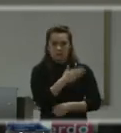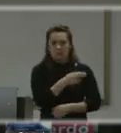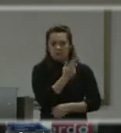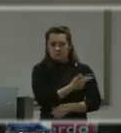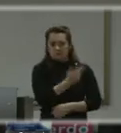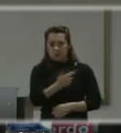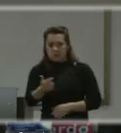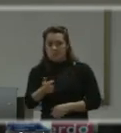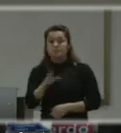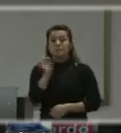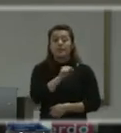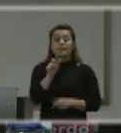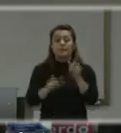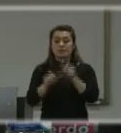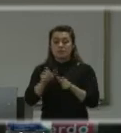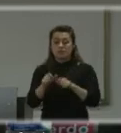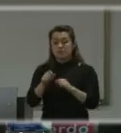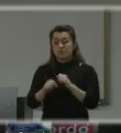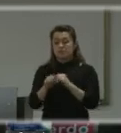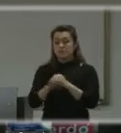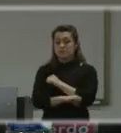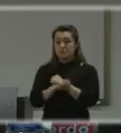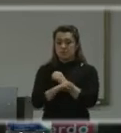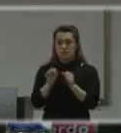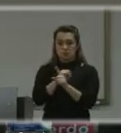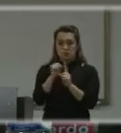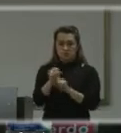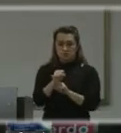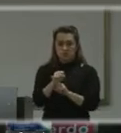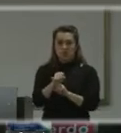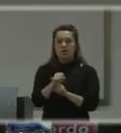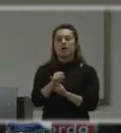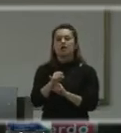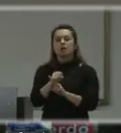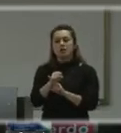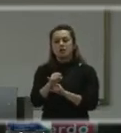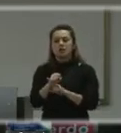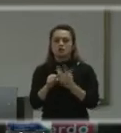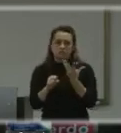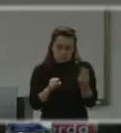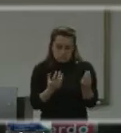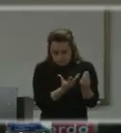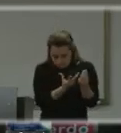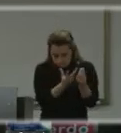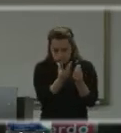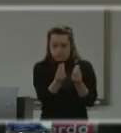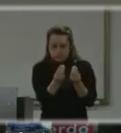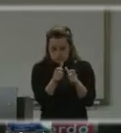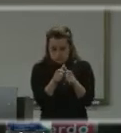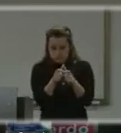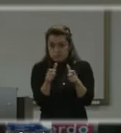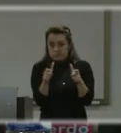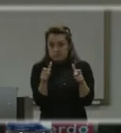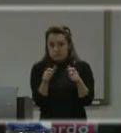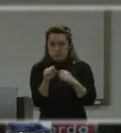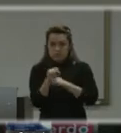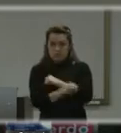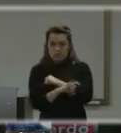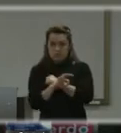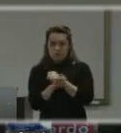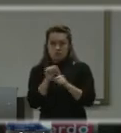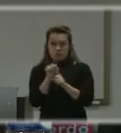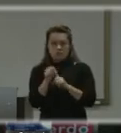Luego siguen las personas con discapacidad psicosocial que están cercanas al grupo, o hay una mayor cantidad de personas con discapacidad psicosocial